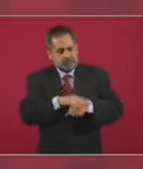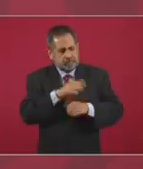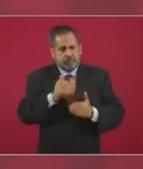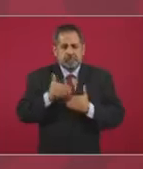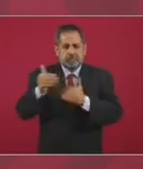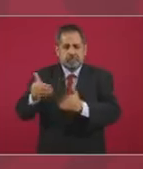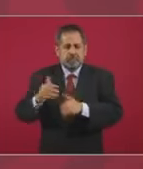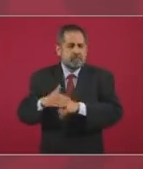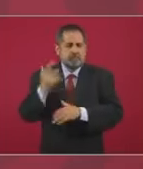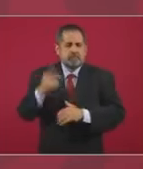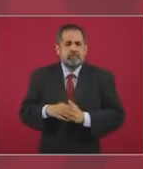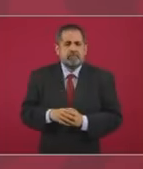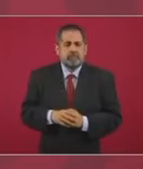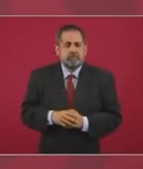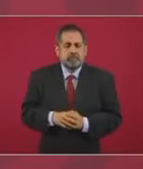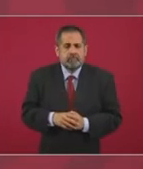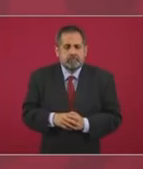Suprema Corte,